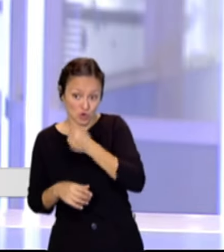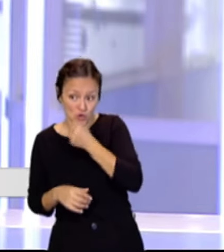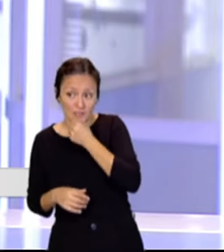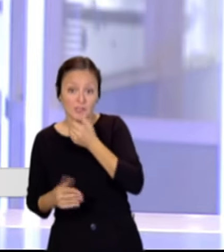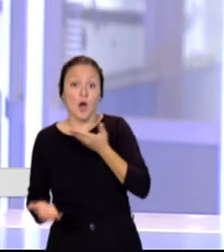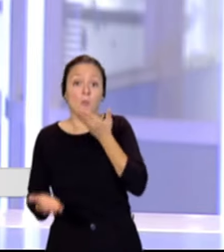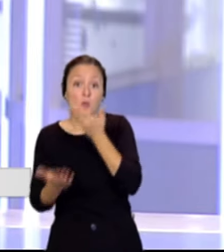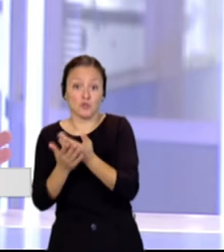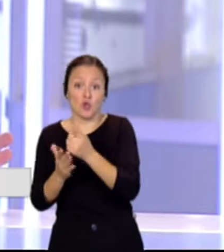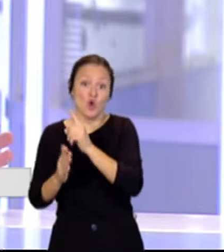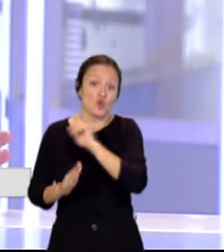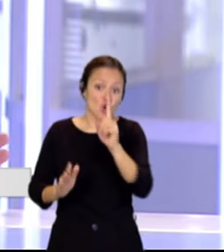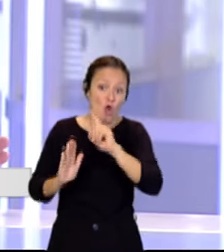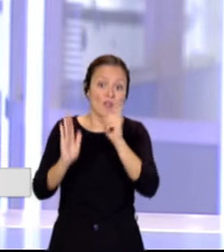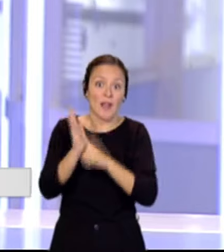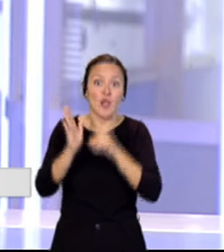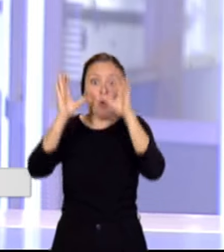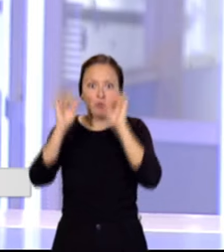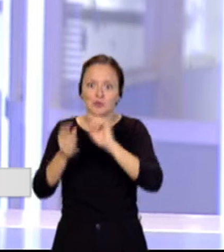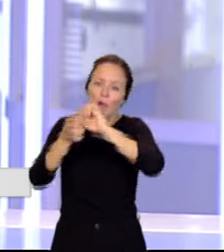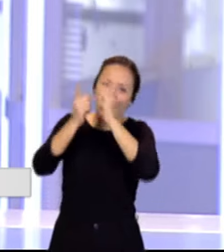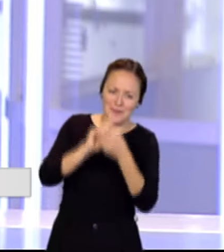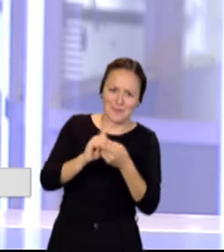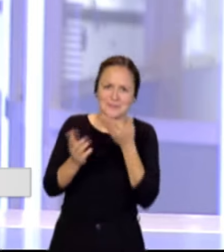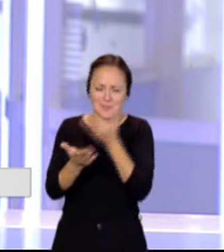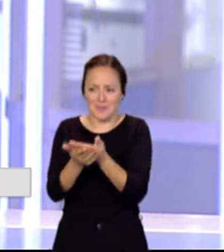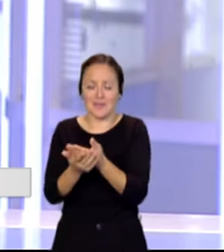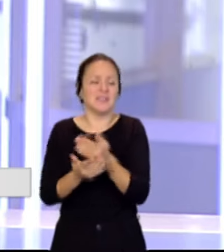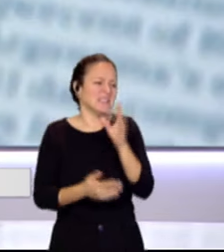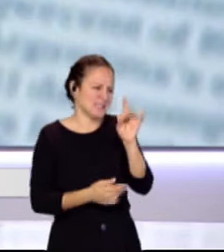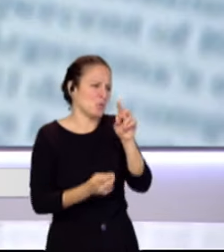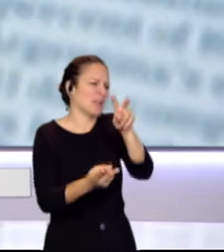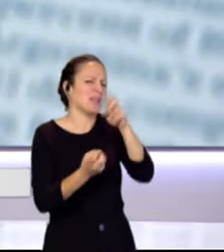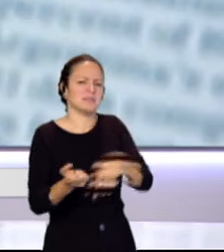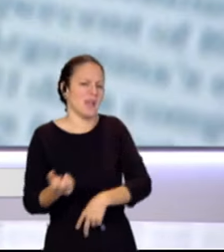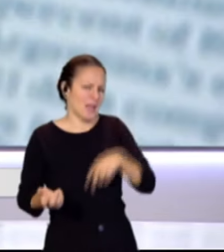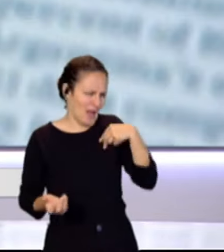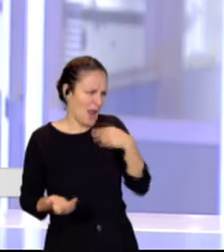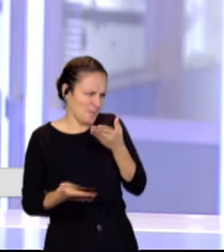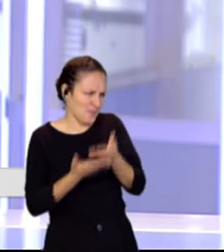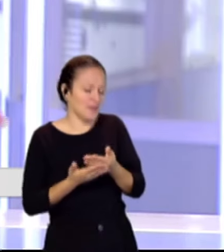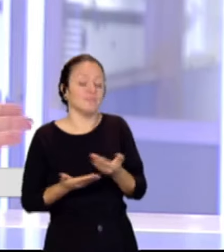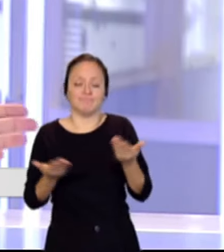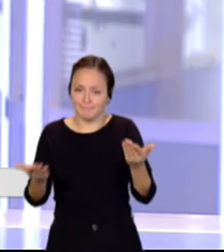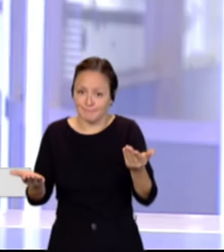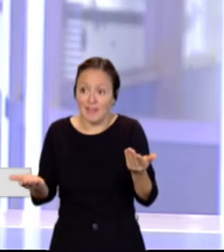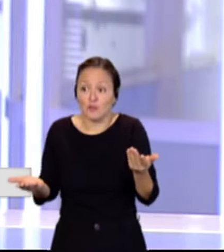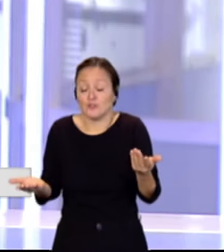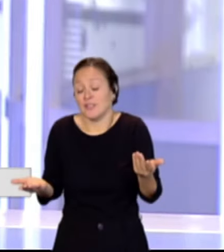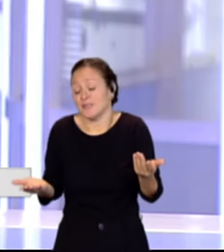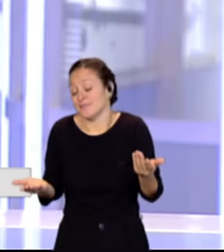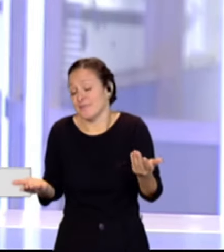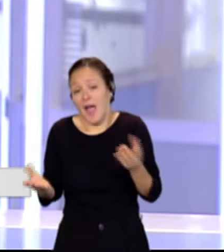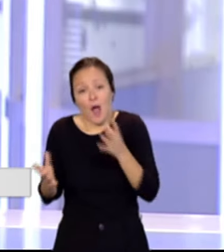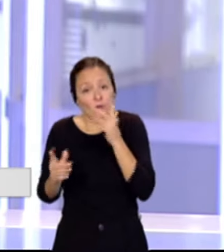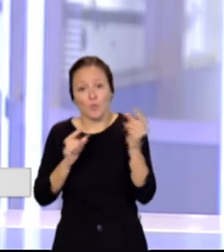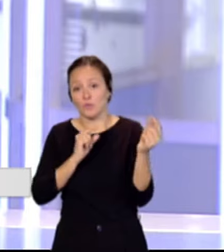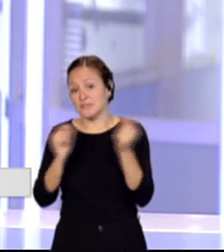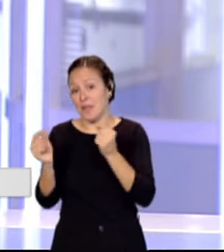para justamente lo contrario no la tasa generalizada eso es estamos Digo ante el gran debate